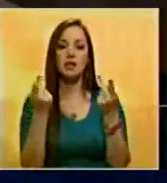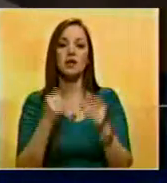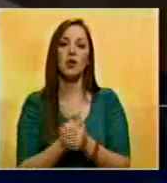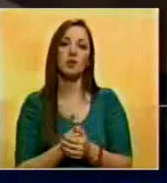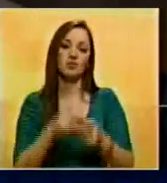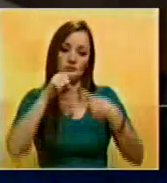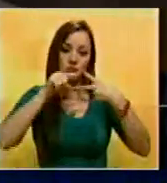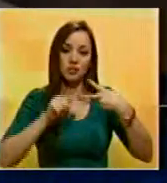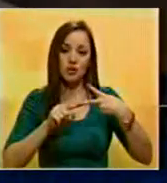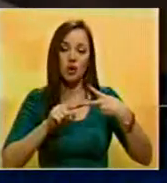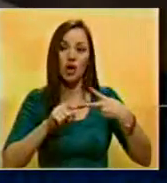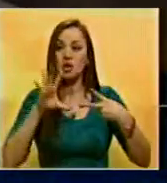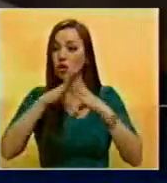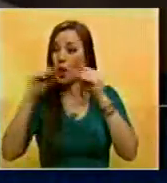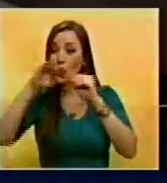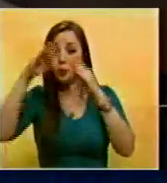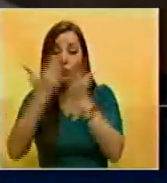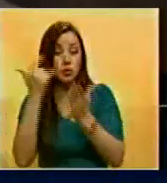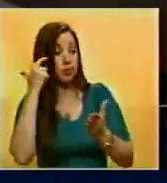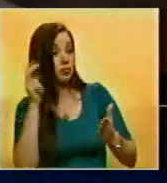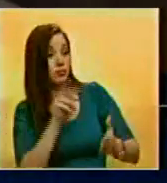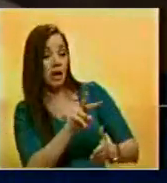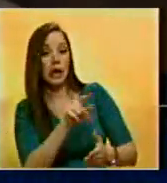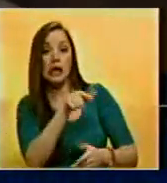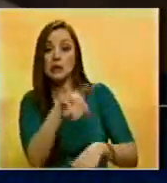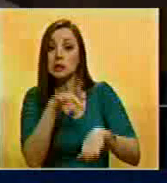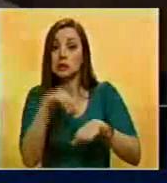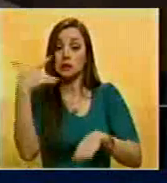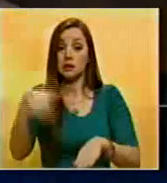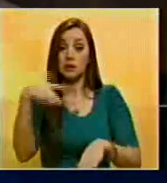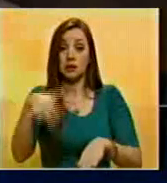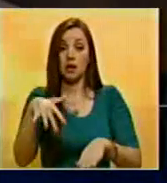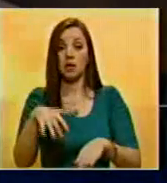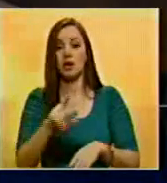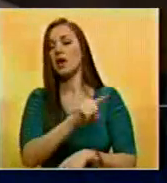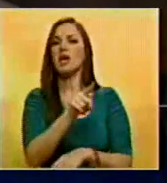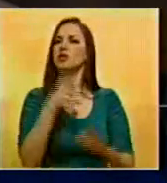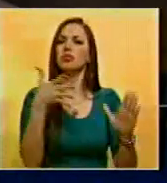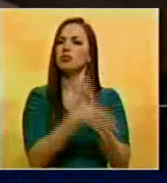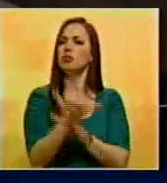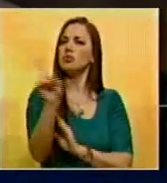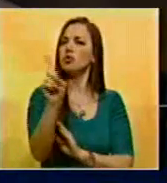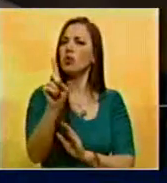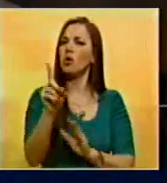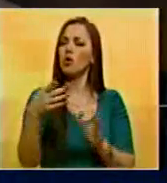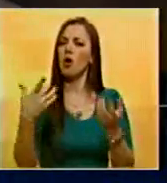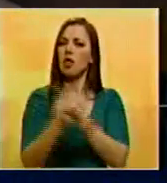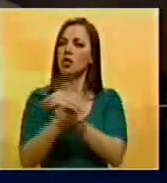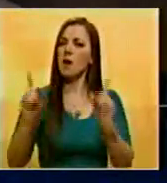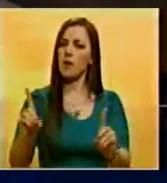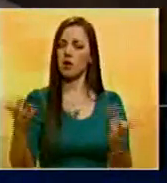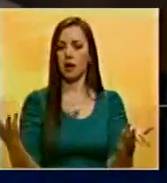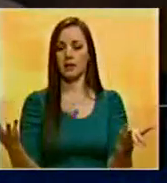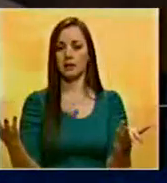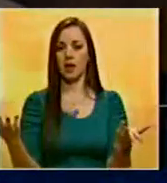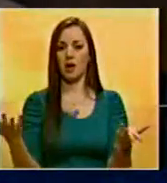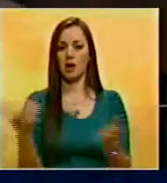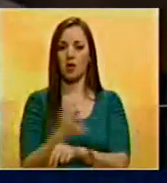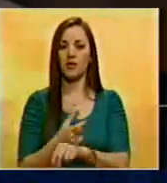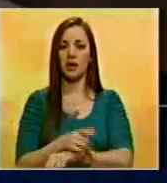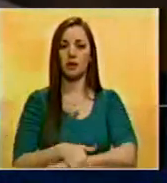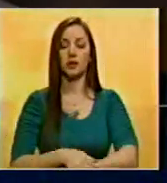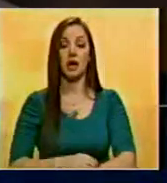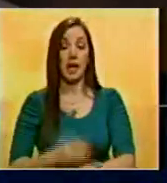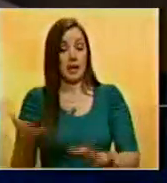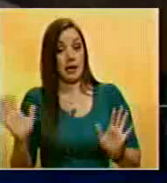dos, es gravísimo. No tiene nada que ver con un gobierno democrático. Y bueno, ya tenemos una posición